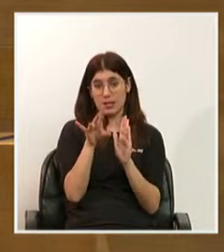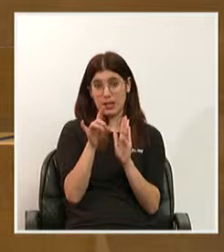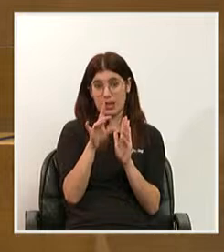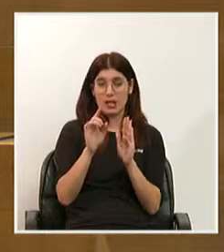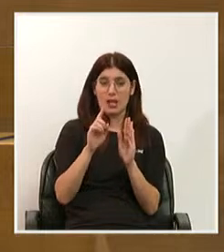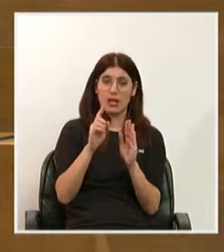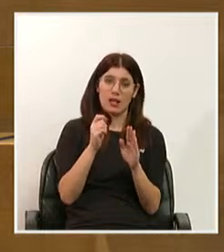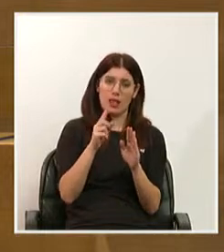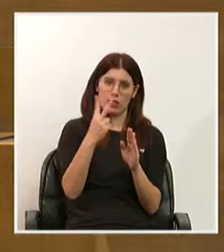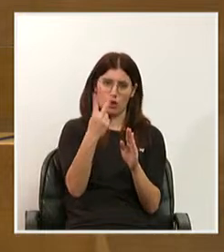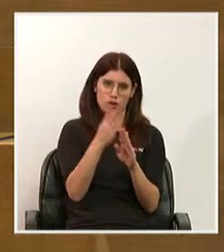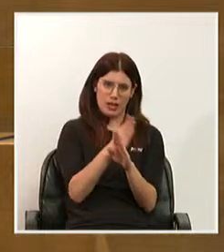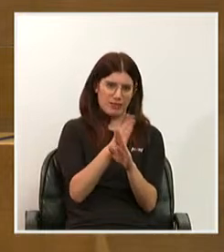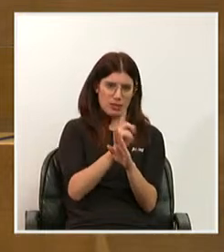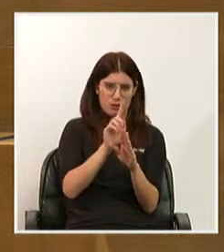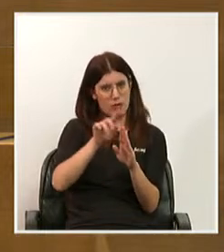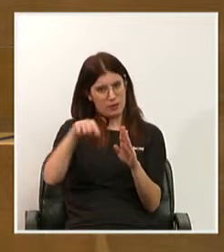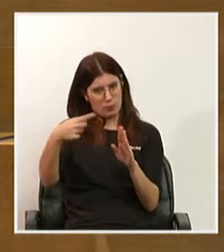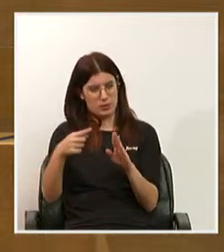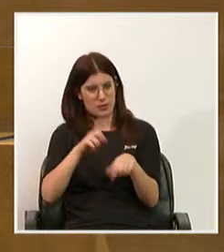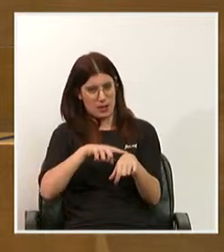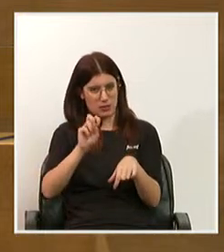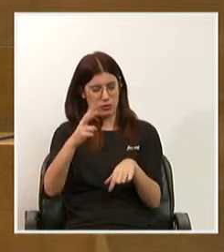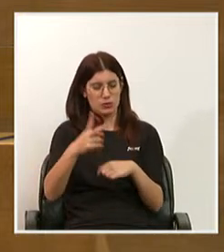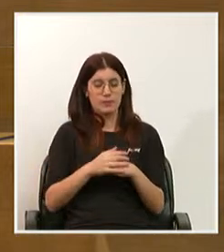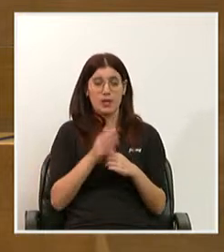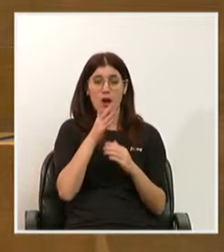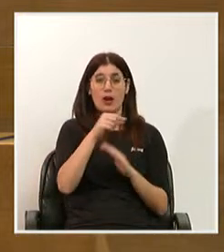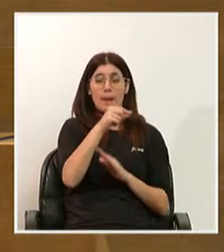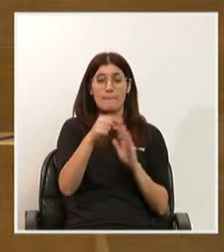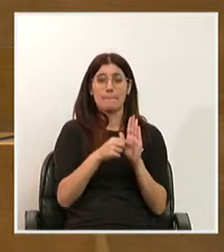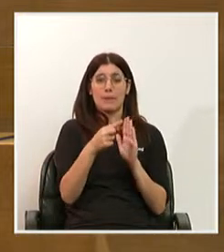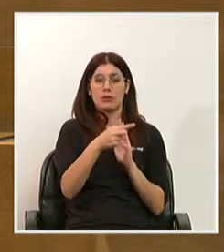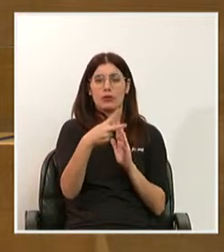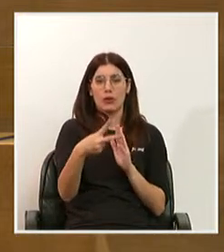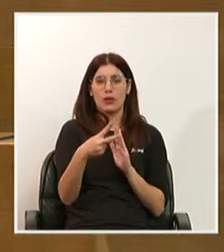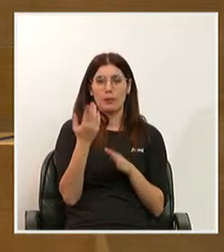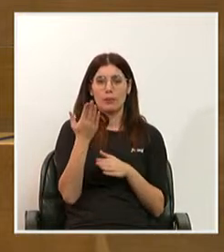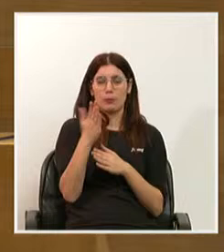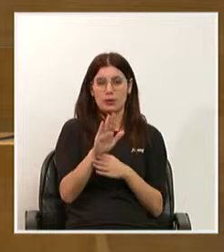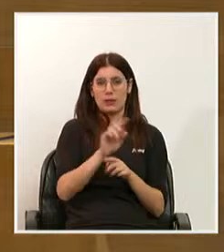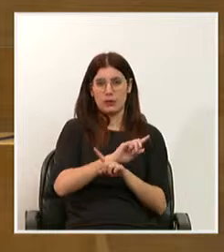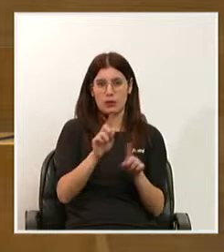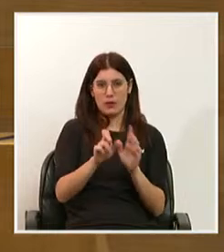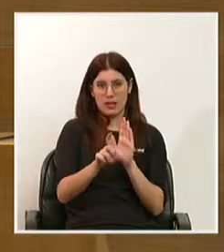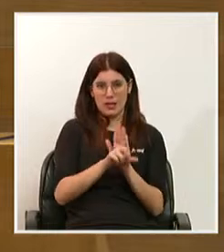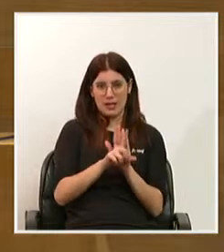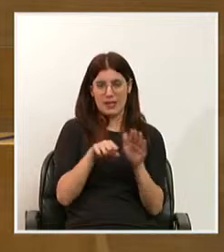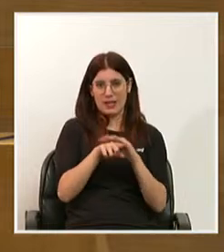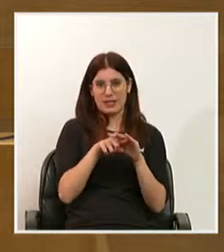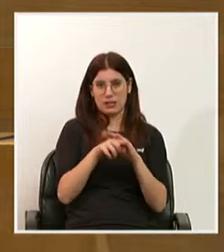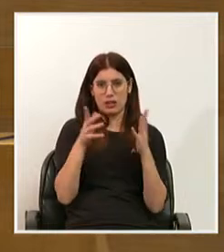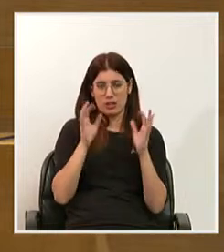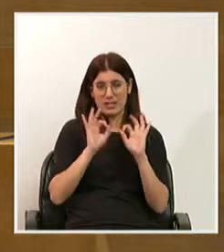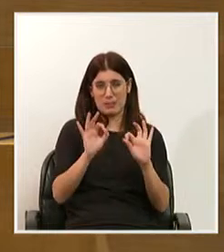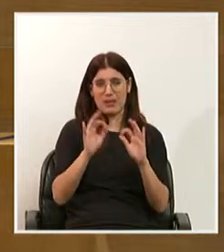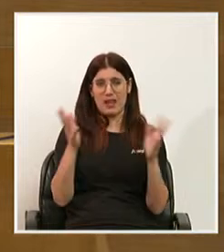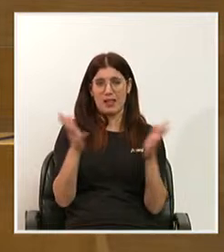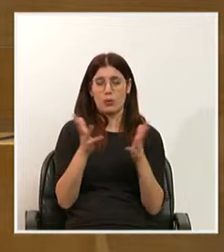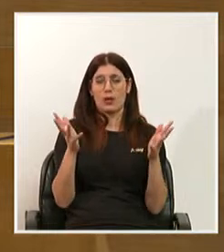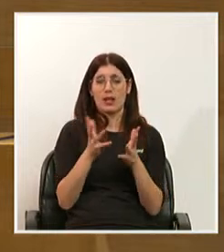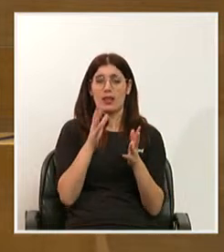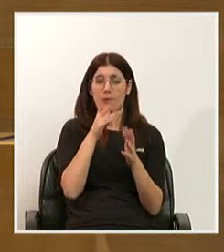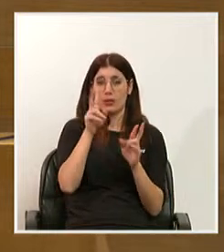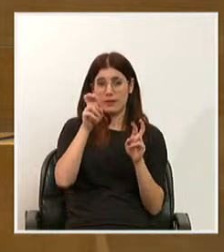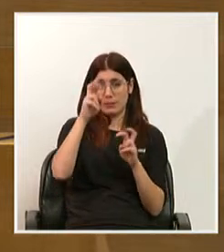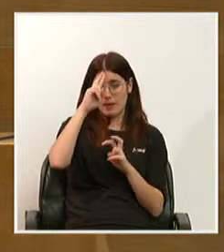2 pasamos al punto 12 toma en consideración de la proposición no de ley de tramitación especial de urgencia sobre respeto a la